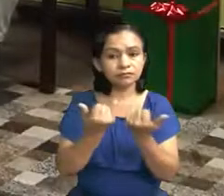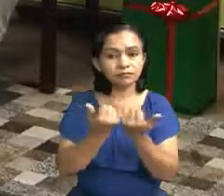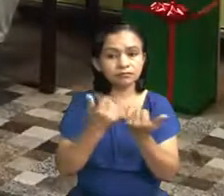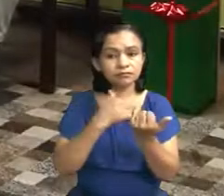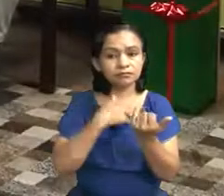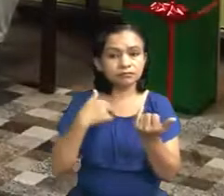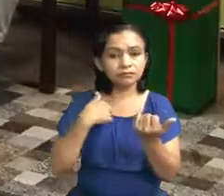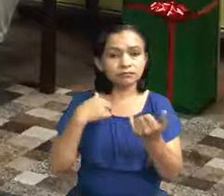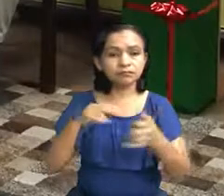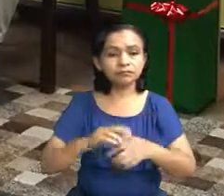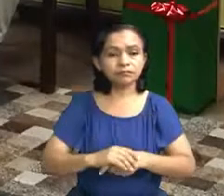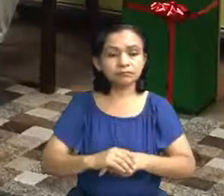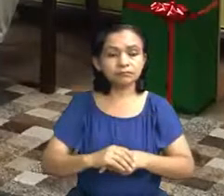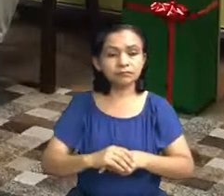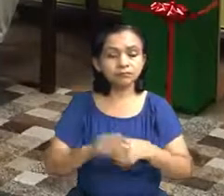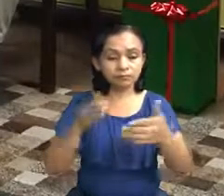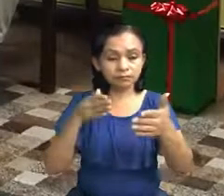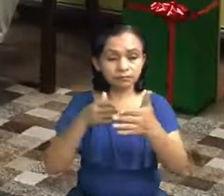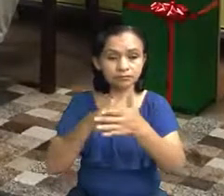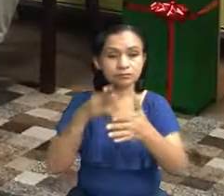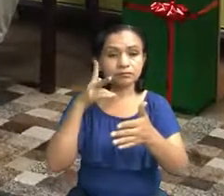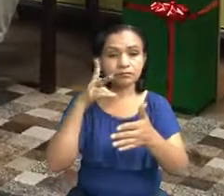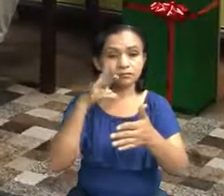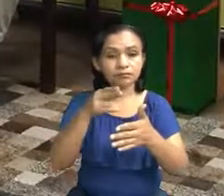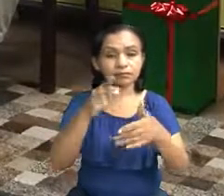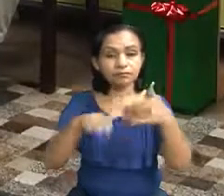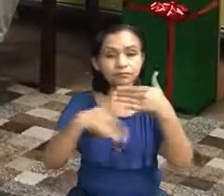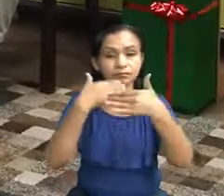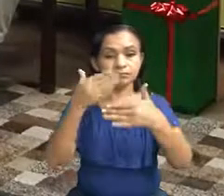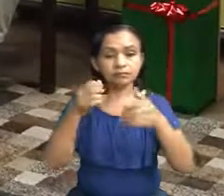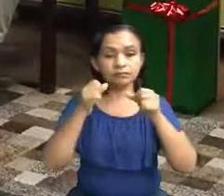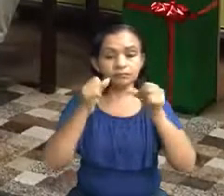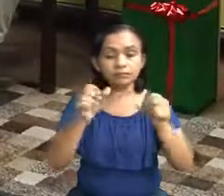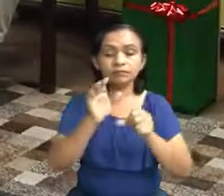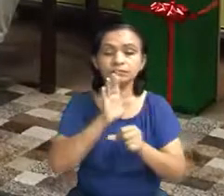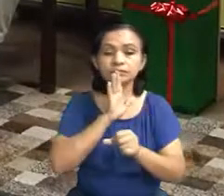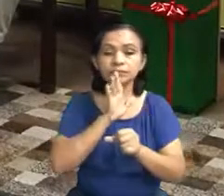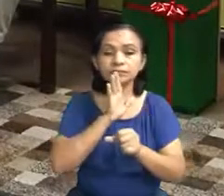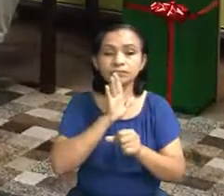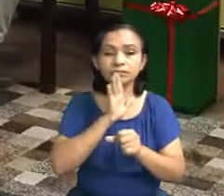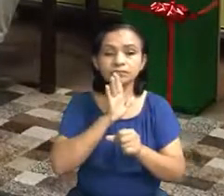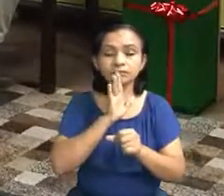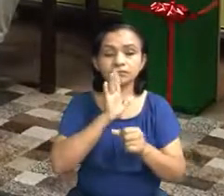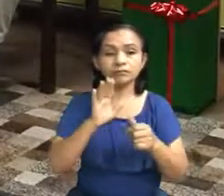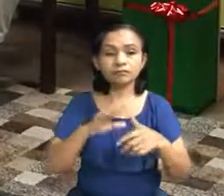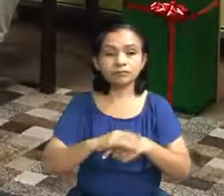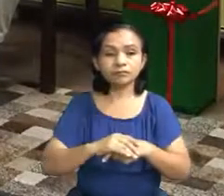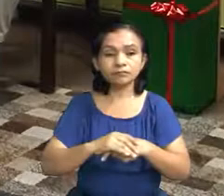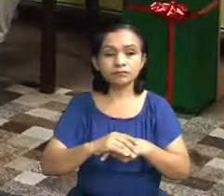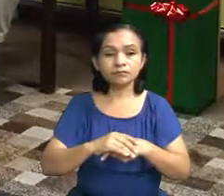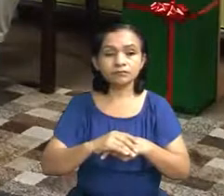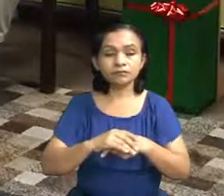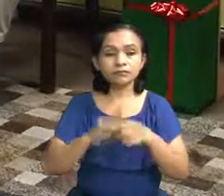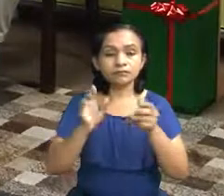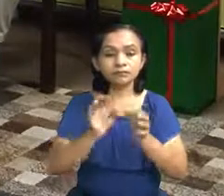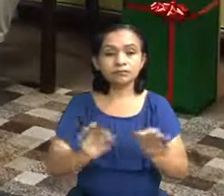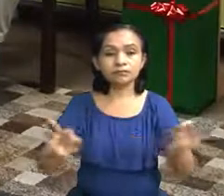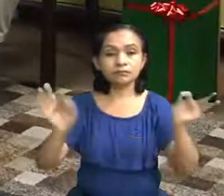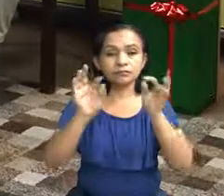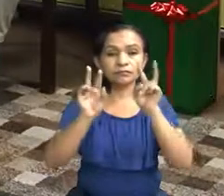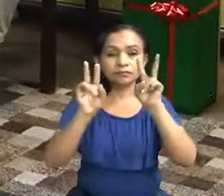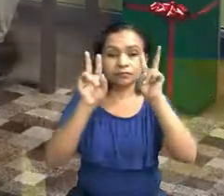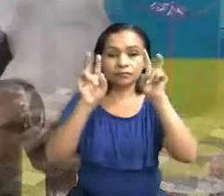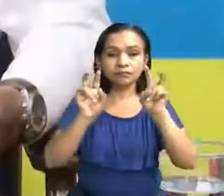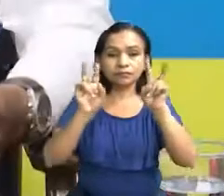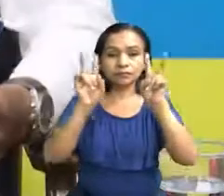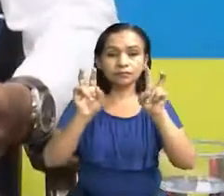ser utilizado. Ok, doctor, vamos a hacer una pausa. Cuando regresemos vamos a seguir hablando sobre este trascendental tema, como es la